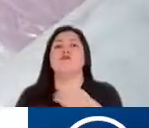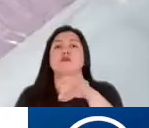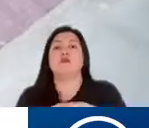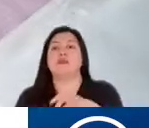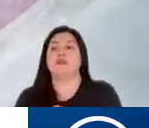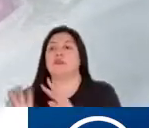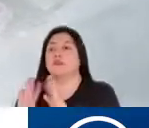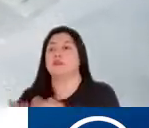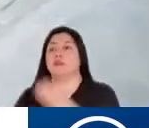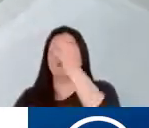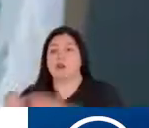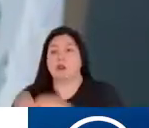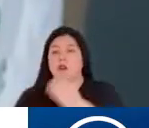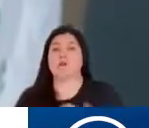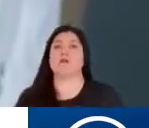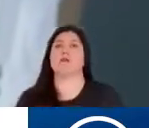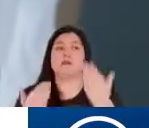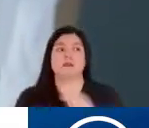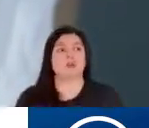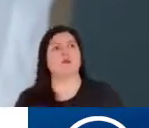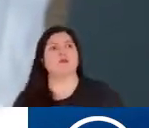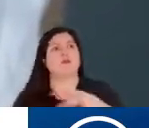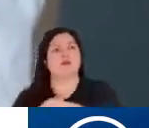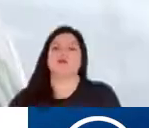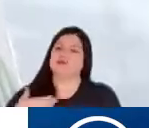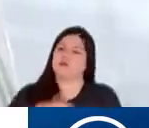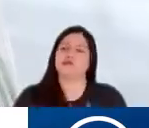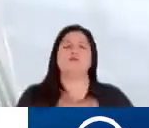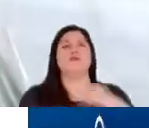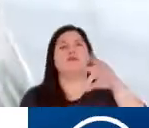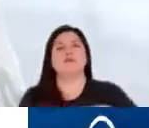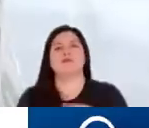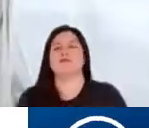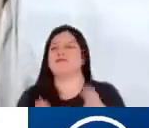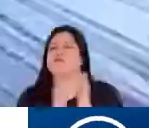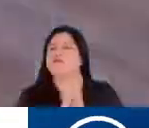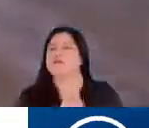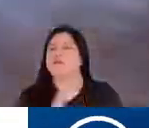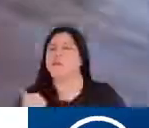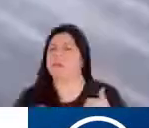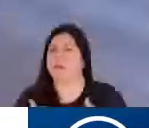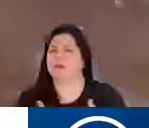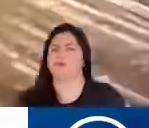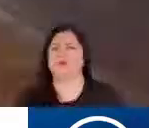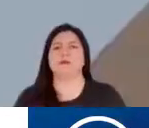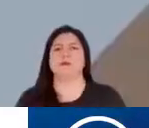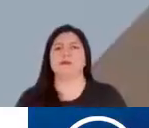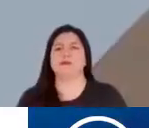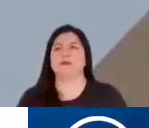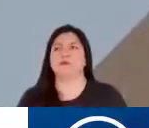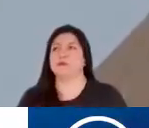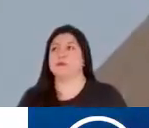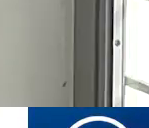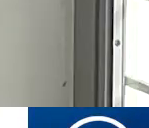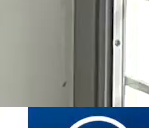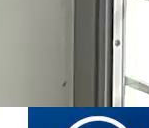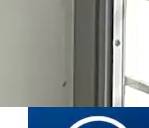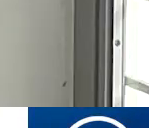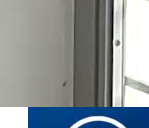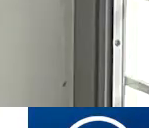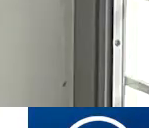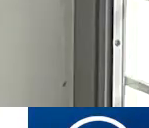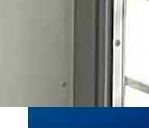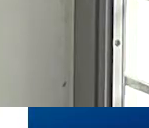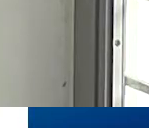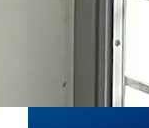de los adultos mayores para que sea más fácil el proceso de tanto el pase por la biometría